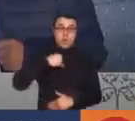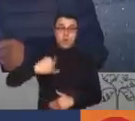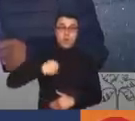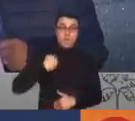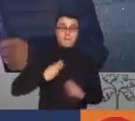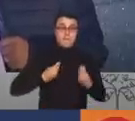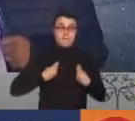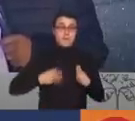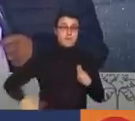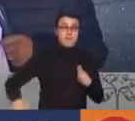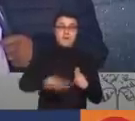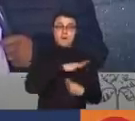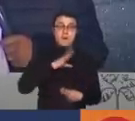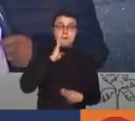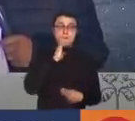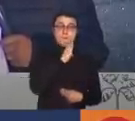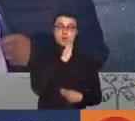Bosa,